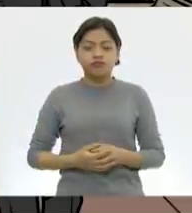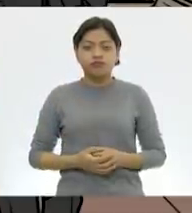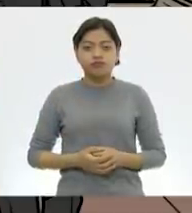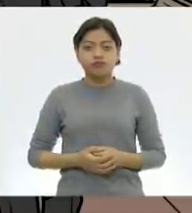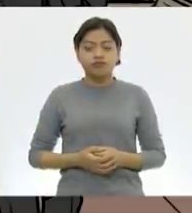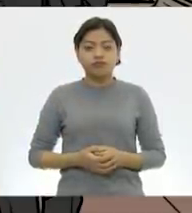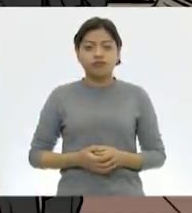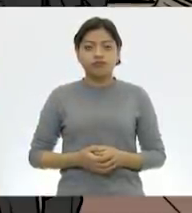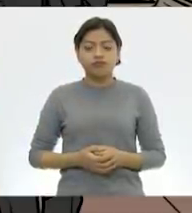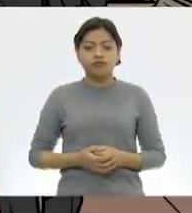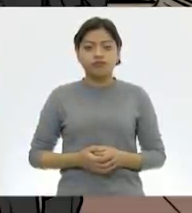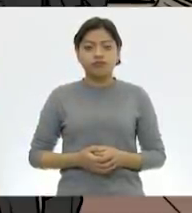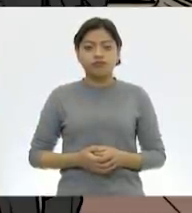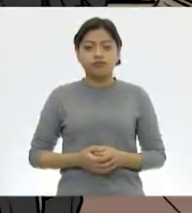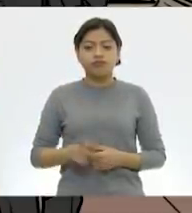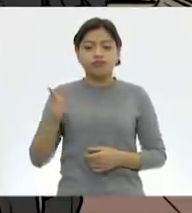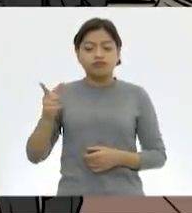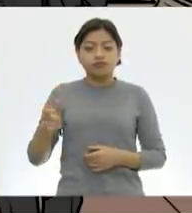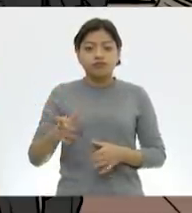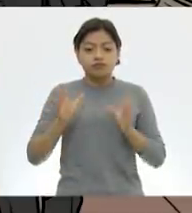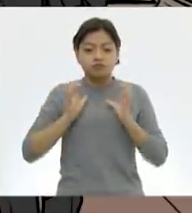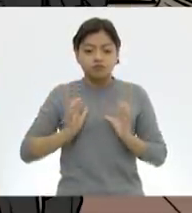«El finado es robusto, ¿sabe?»